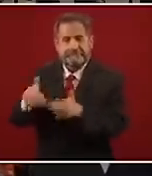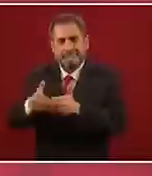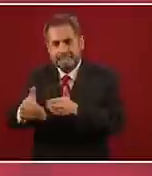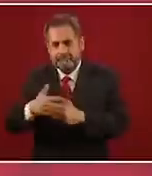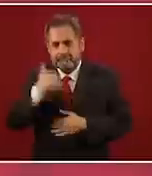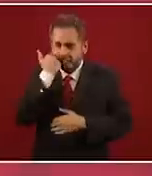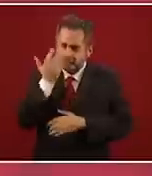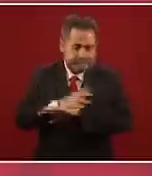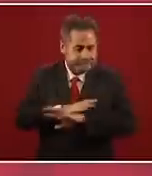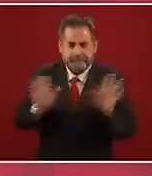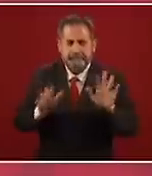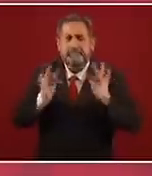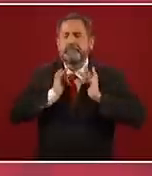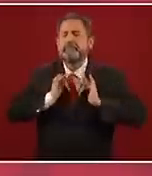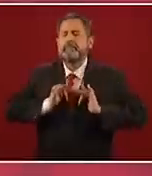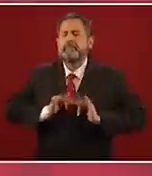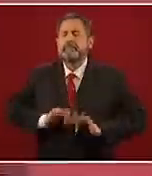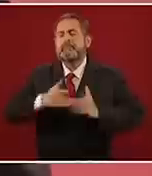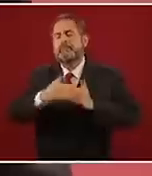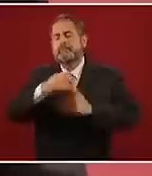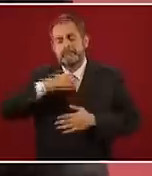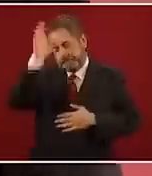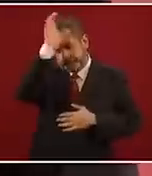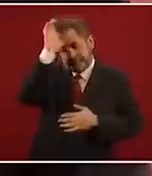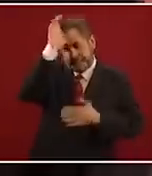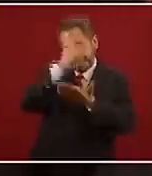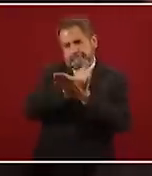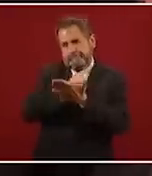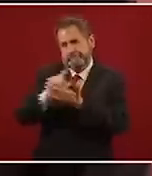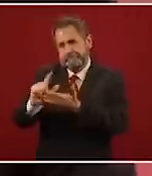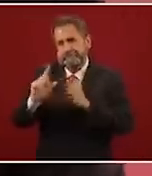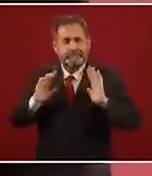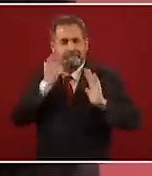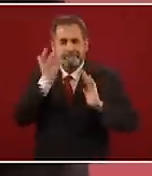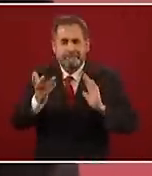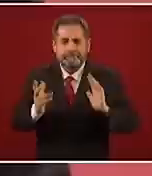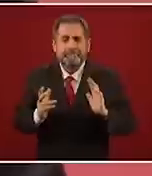yo quiero estar tranquilo siempre, con mi conciencia tranquila.